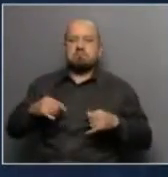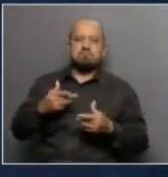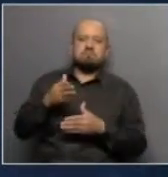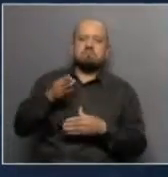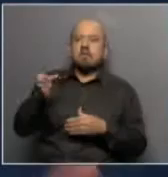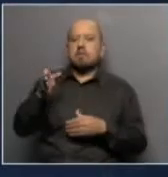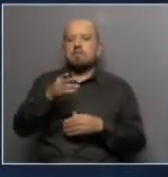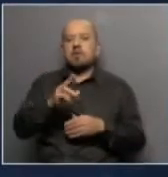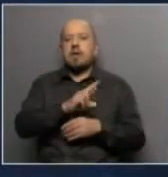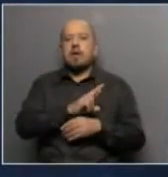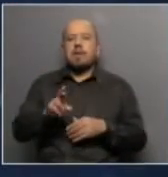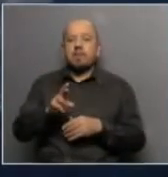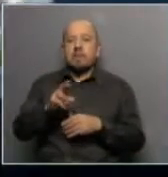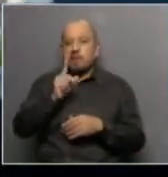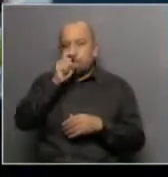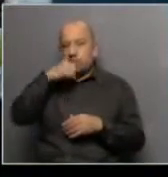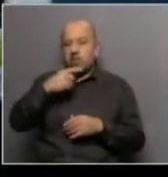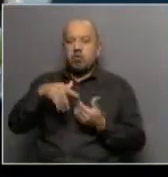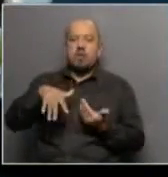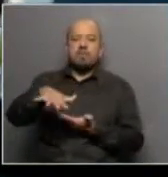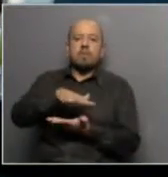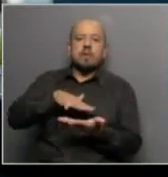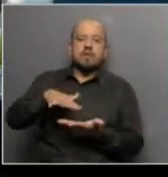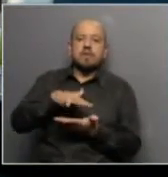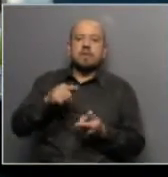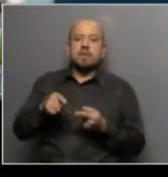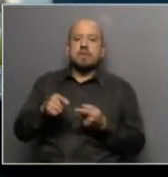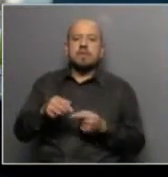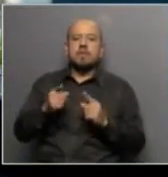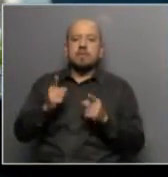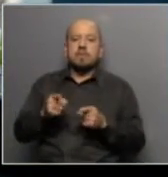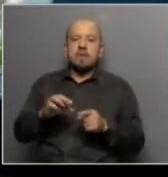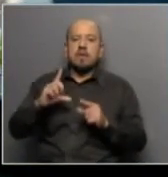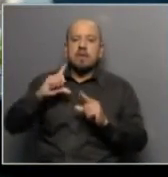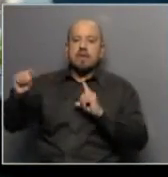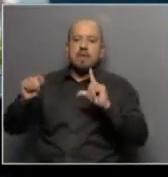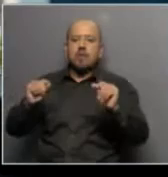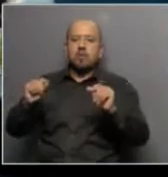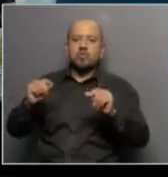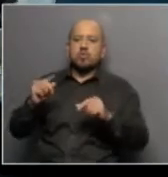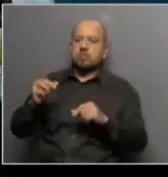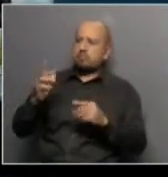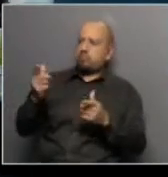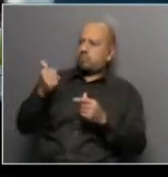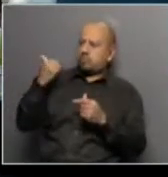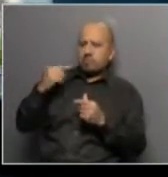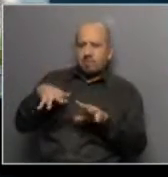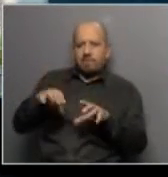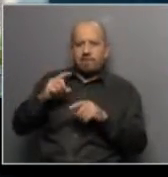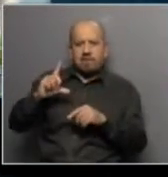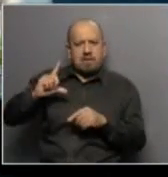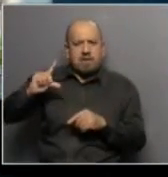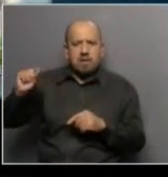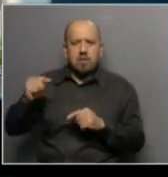va a disfrutar, la Rambla de Montevideo, las plazas, también queda muy lejos de la periferia. Y también los que viven en la periferia tienen